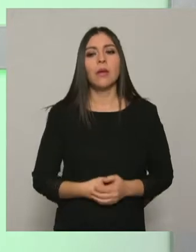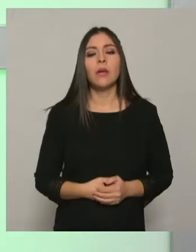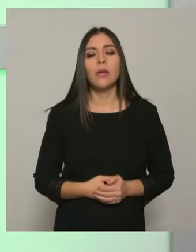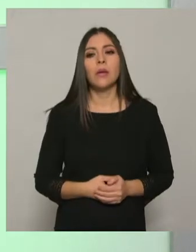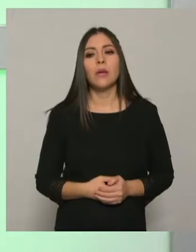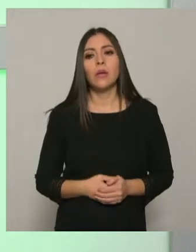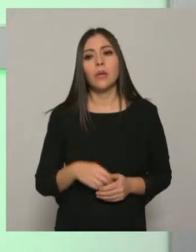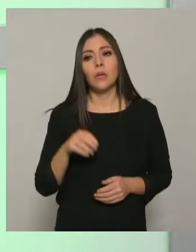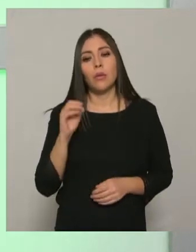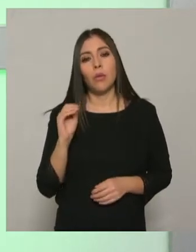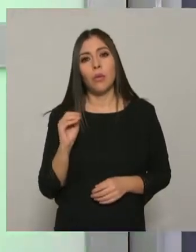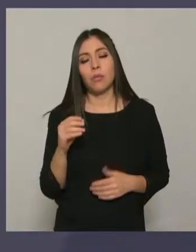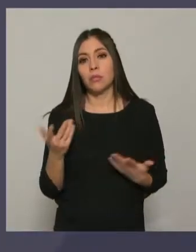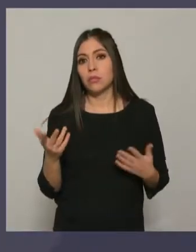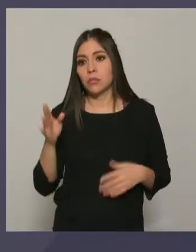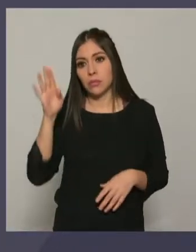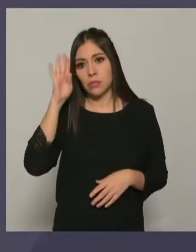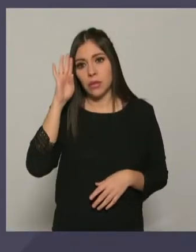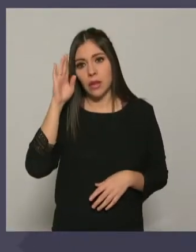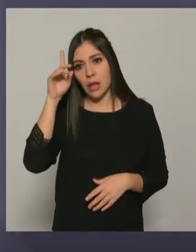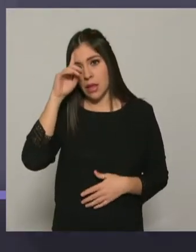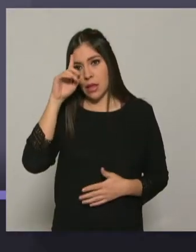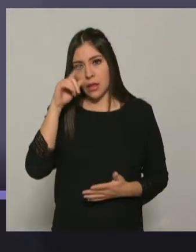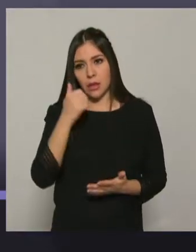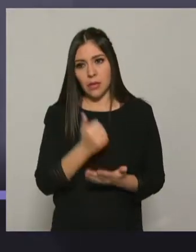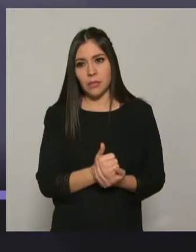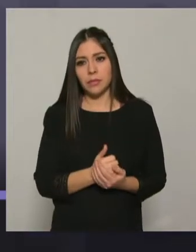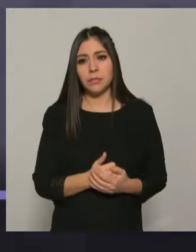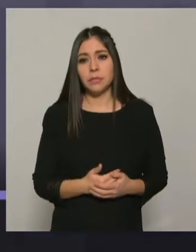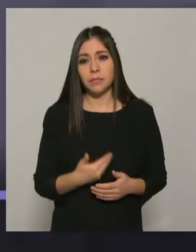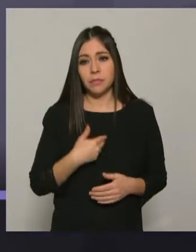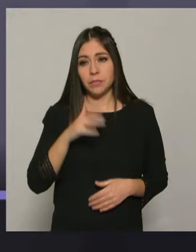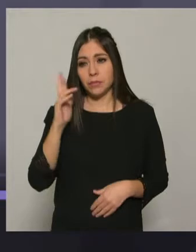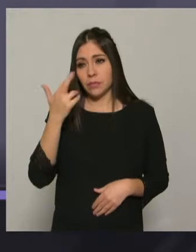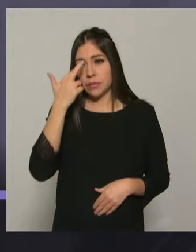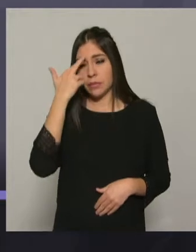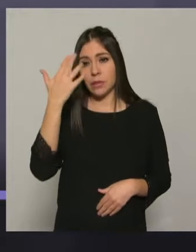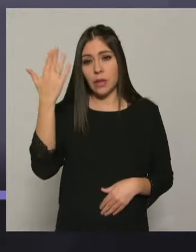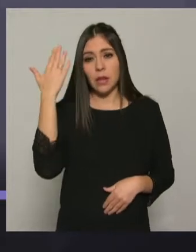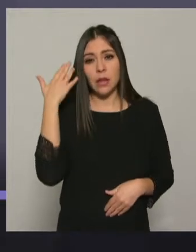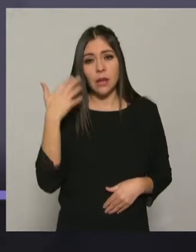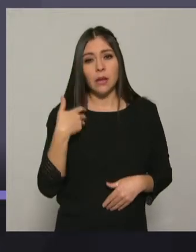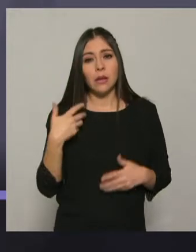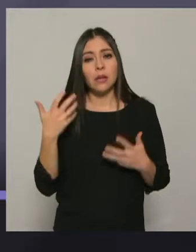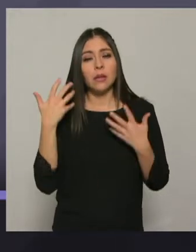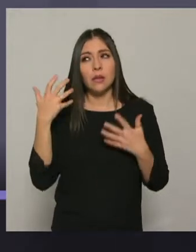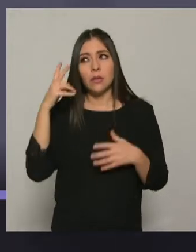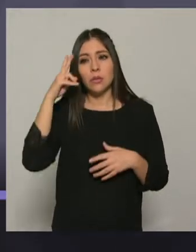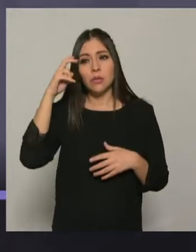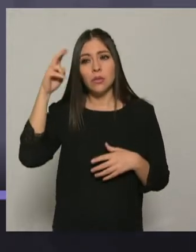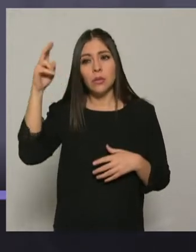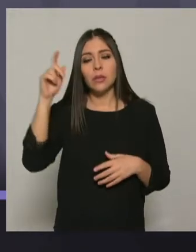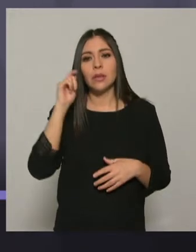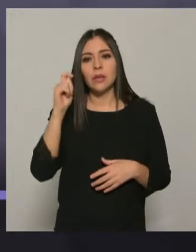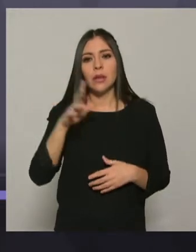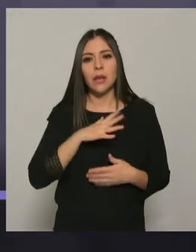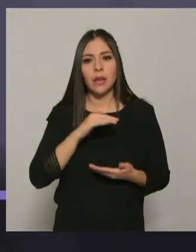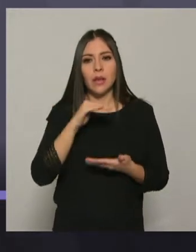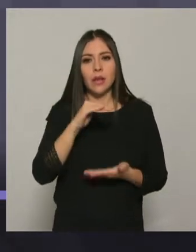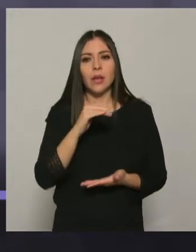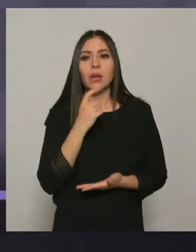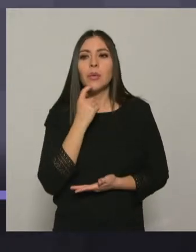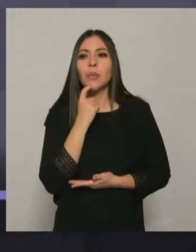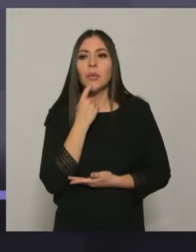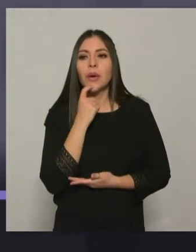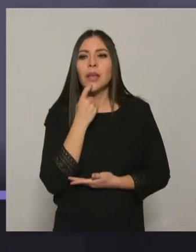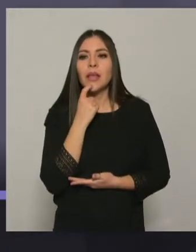traumas muy fuertes, ¿no? Yo me acuerdo en mi época, mi máximo sueño que tuve toda la infancia fue tener una muñeca de la Mujer Biónica. Y cada vez que yo